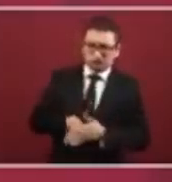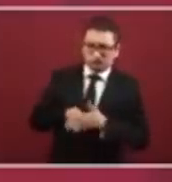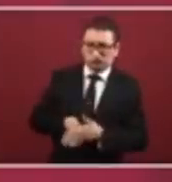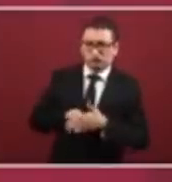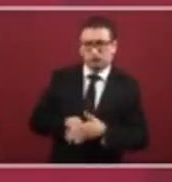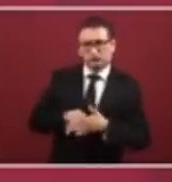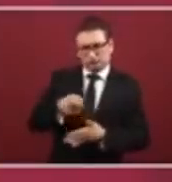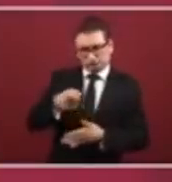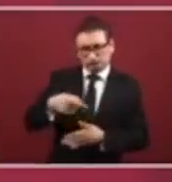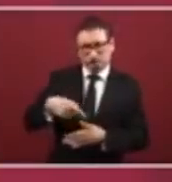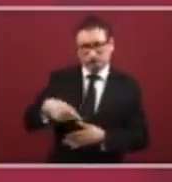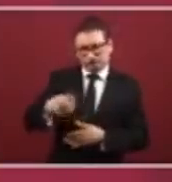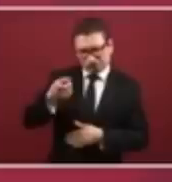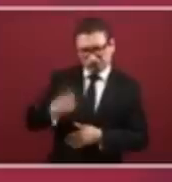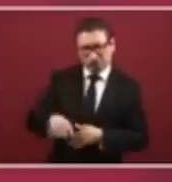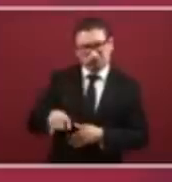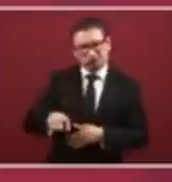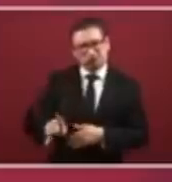para